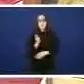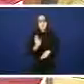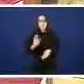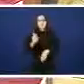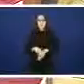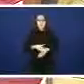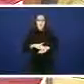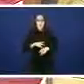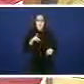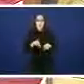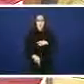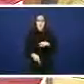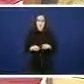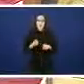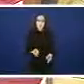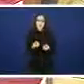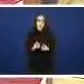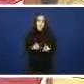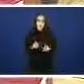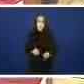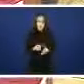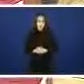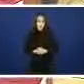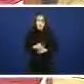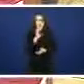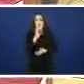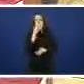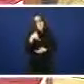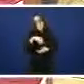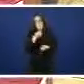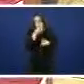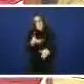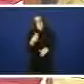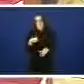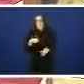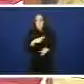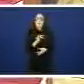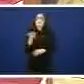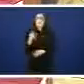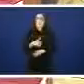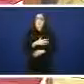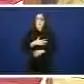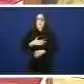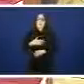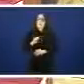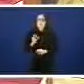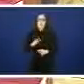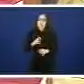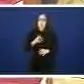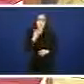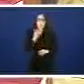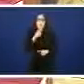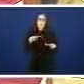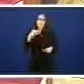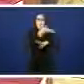contención do gasto antes mencionada unida a de corrixir disfuncionalidades relacionadas co absentismo